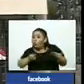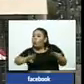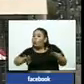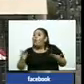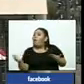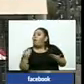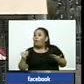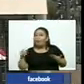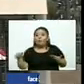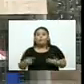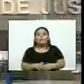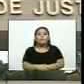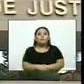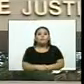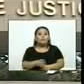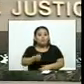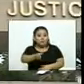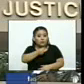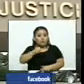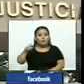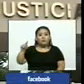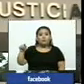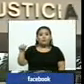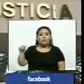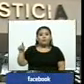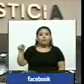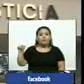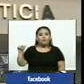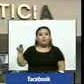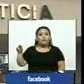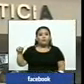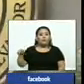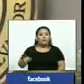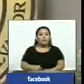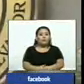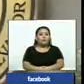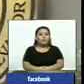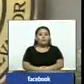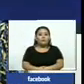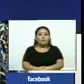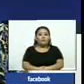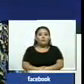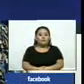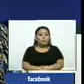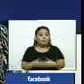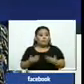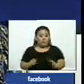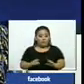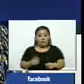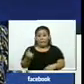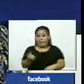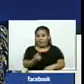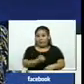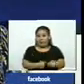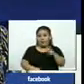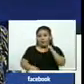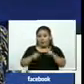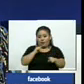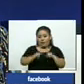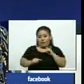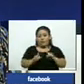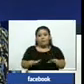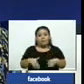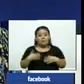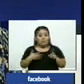de esa institución. Tatiana Funes, Noticiero Hechos. Y la comisionada presidencial de